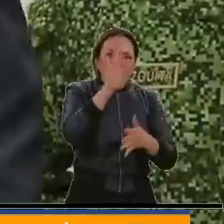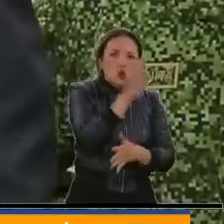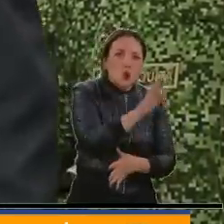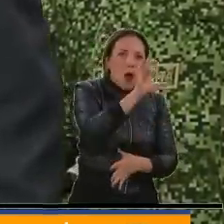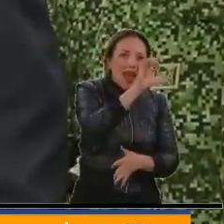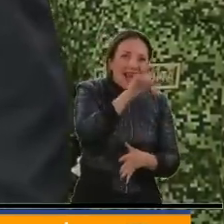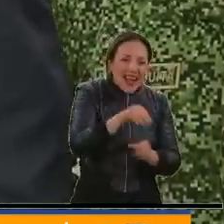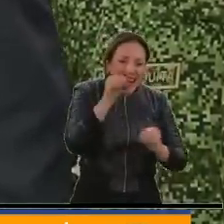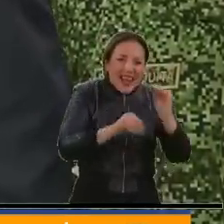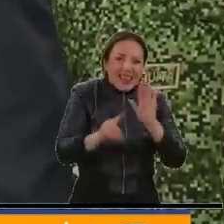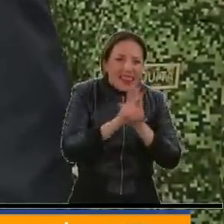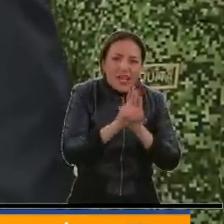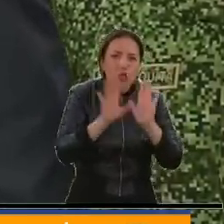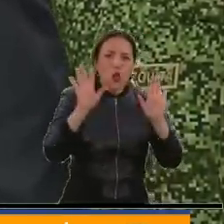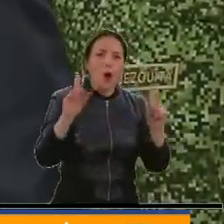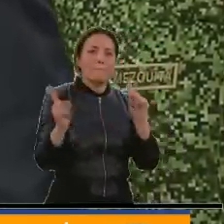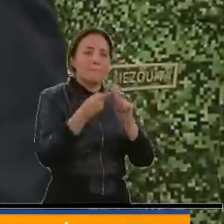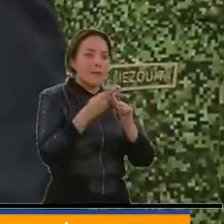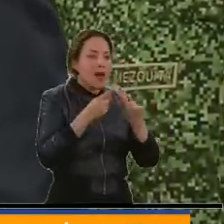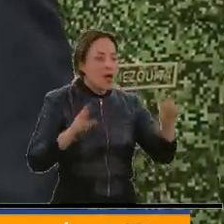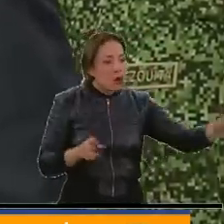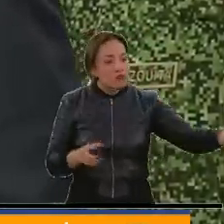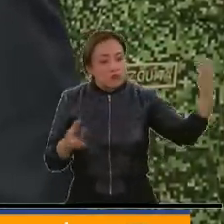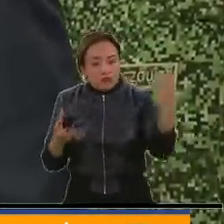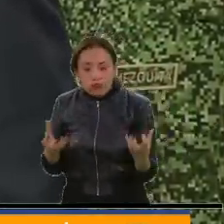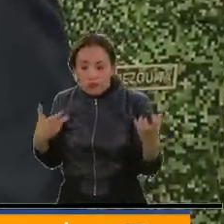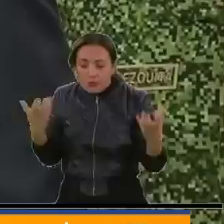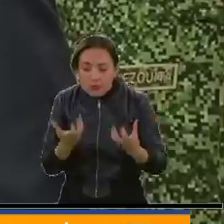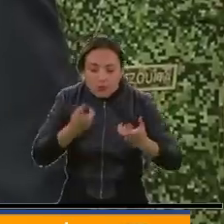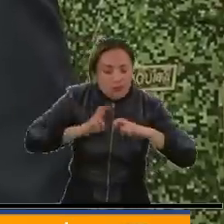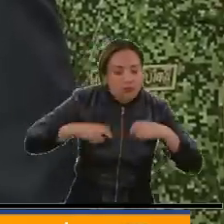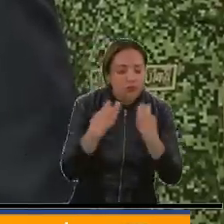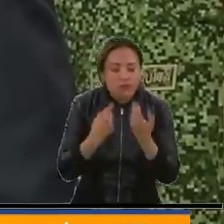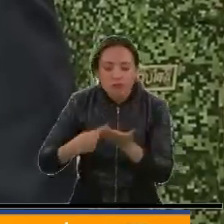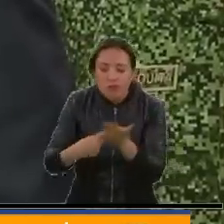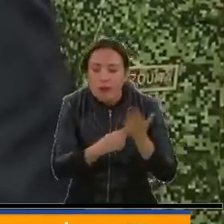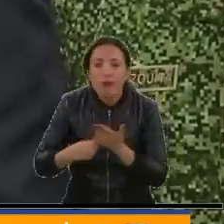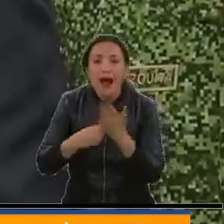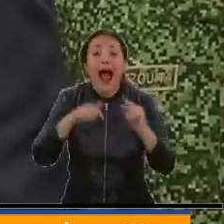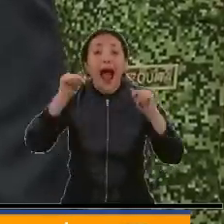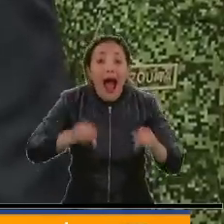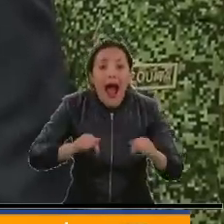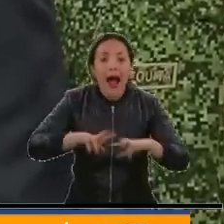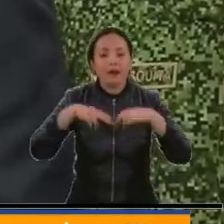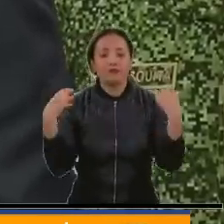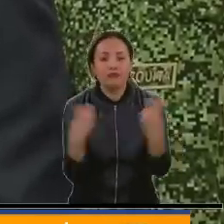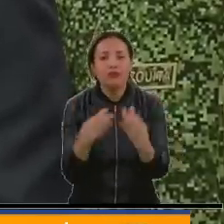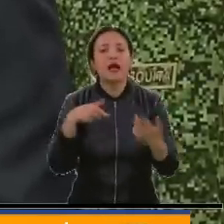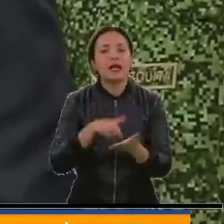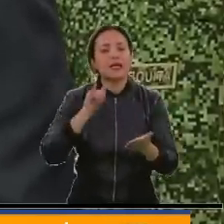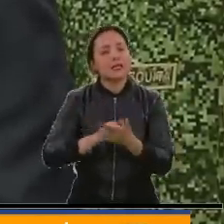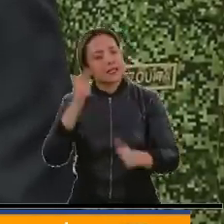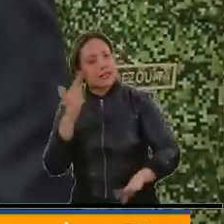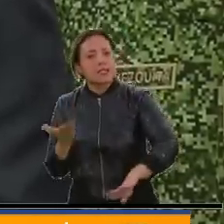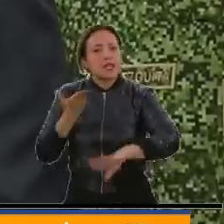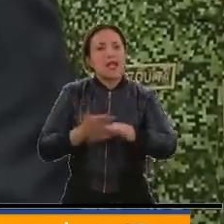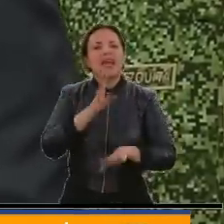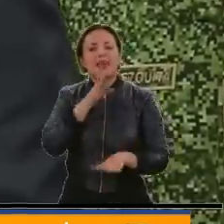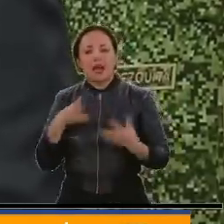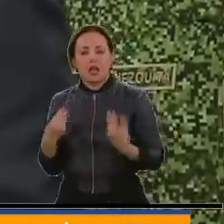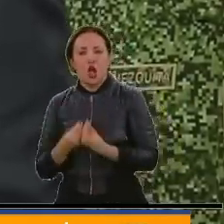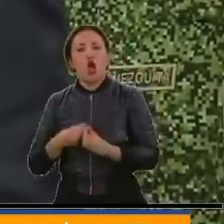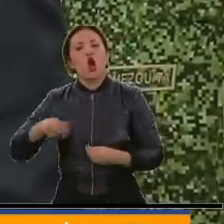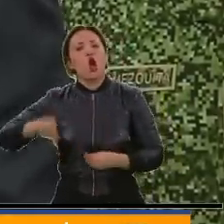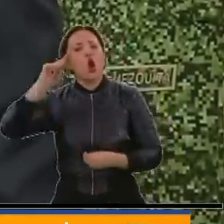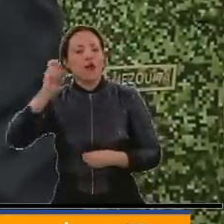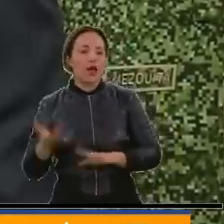no se reactive la mesa en los próximos días, y en esa mesa vamos a llevar la iniciativa de parte del gobierno de los protocolos,